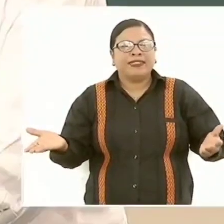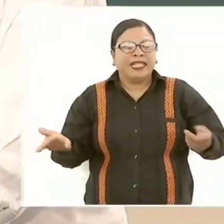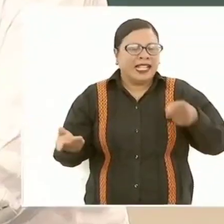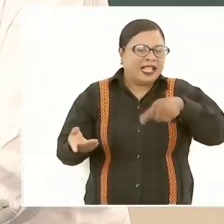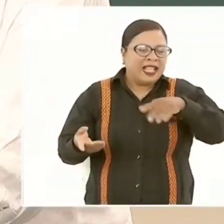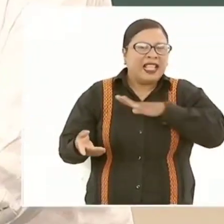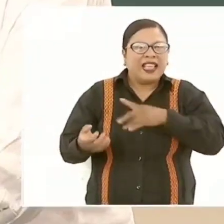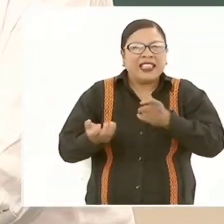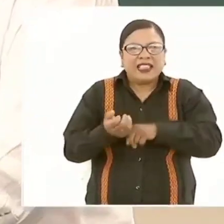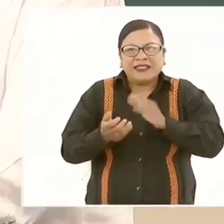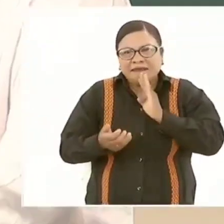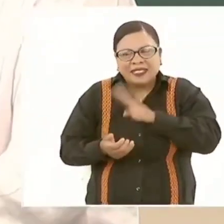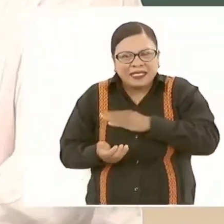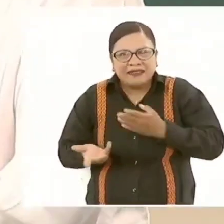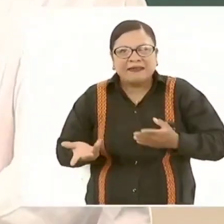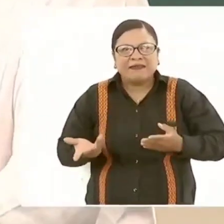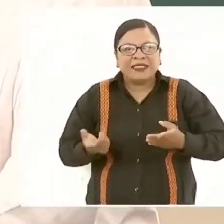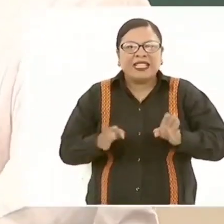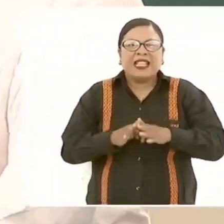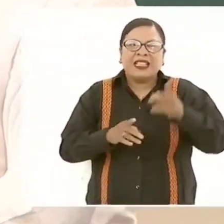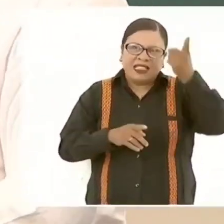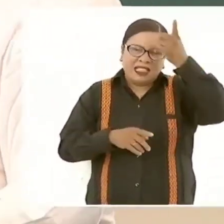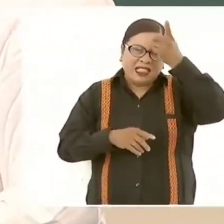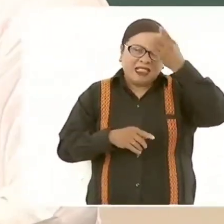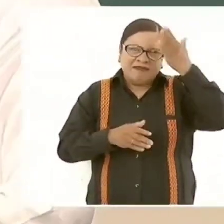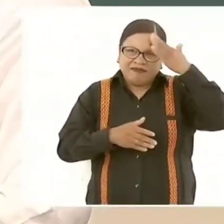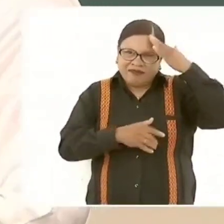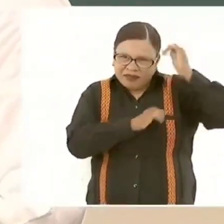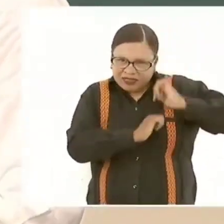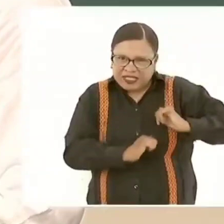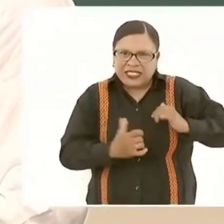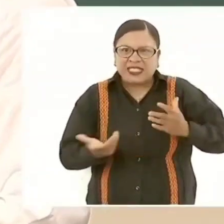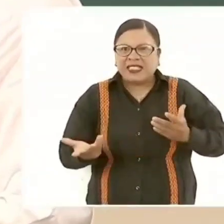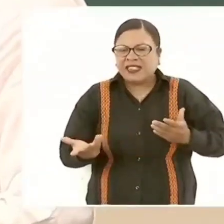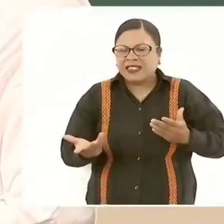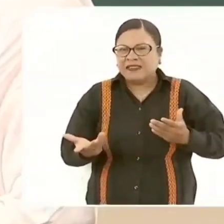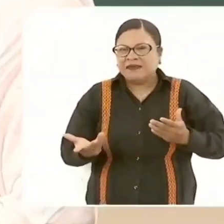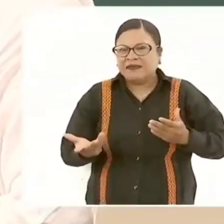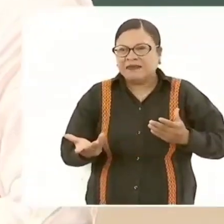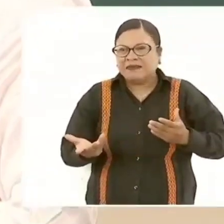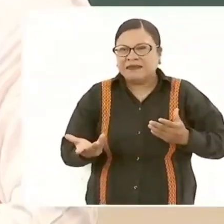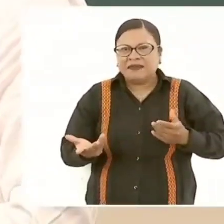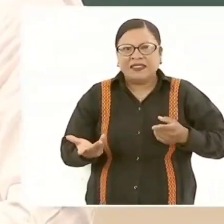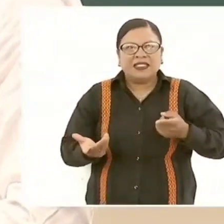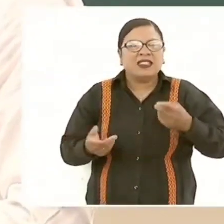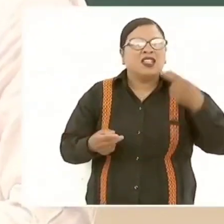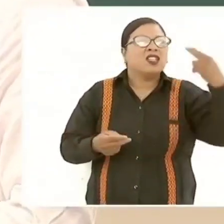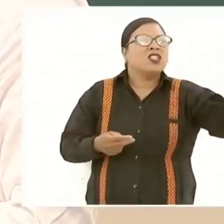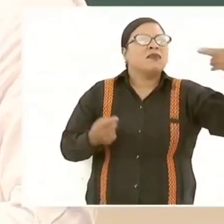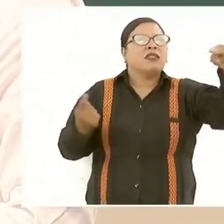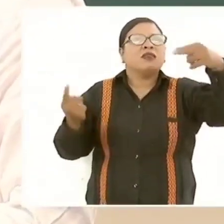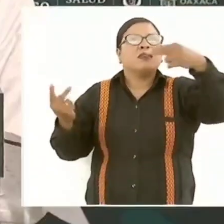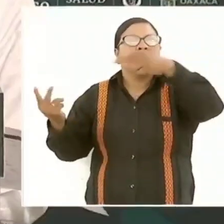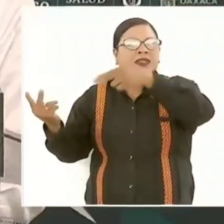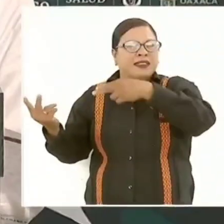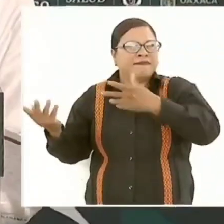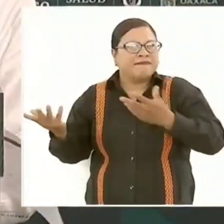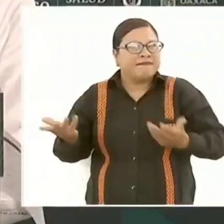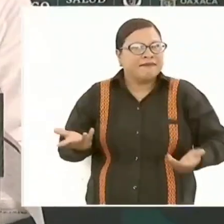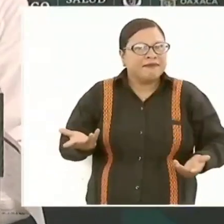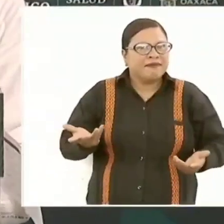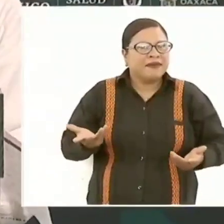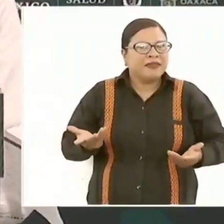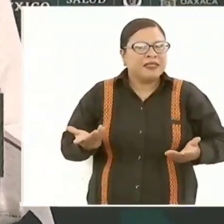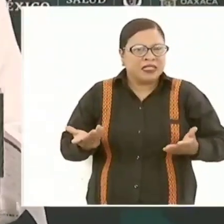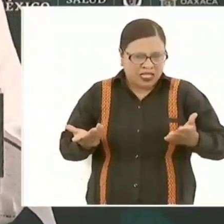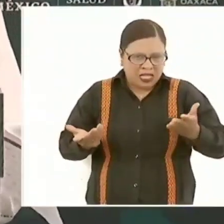corrompían, sobre todo los dirigentes pedían en nombre de la gente, dame